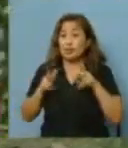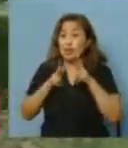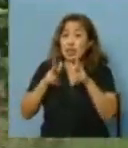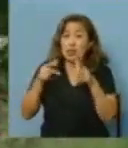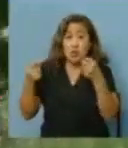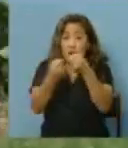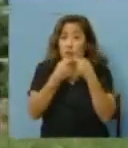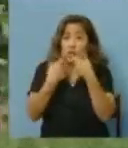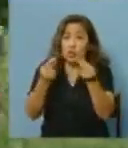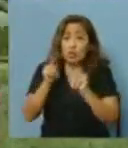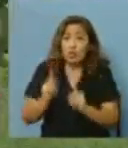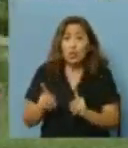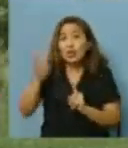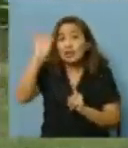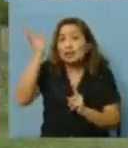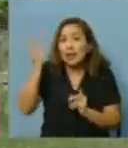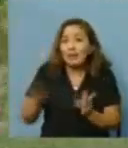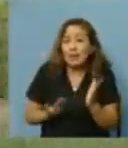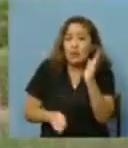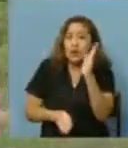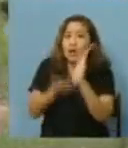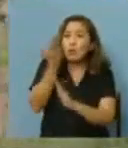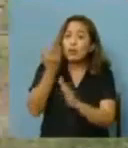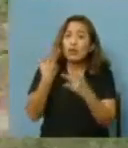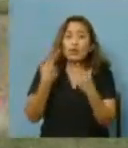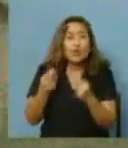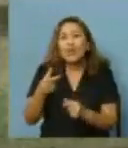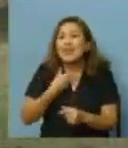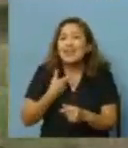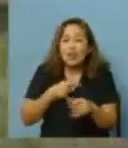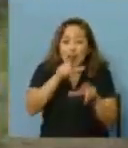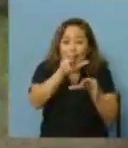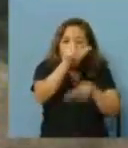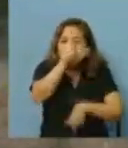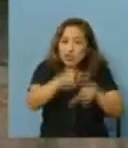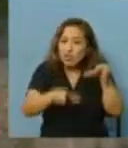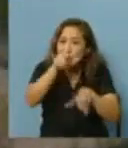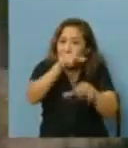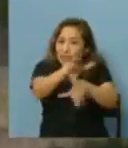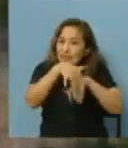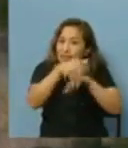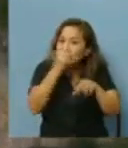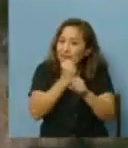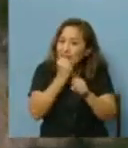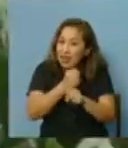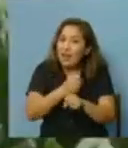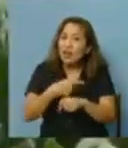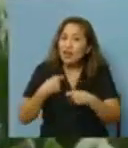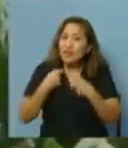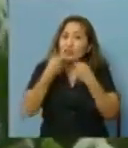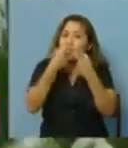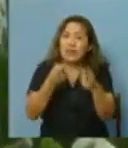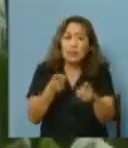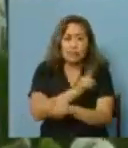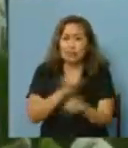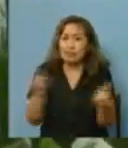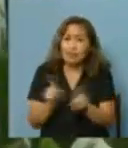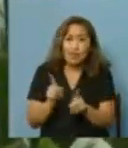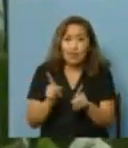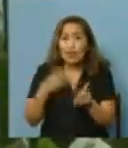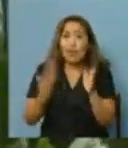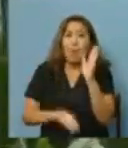de acuerdo que hemos tenido tomado conocimiento de este incremento pero eso no es lo que el productor debe tener por justicia y por